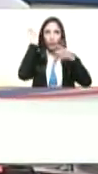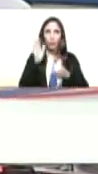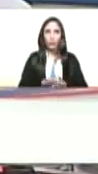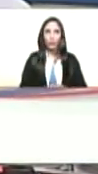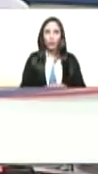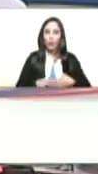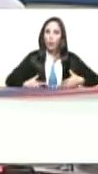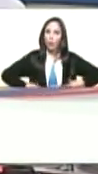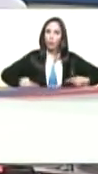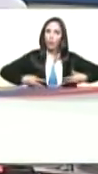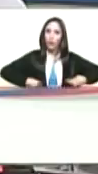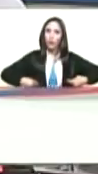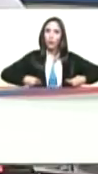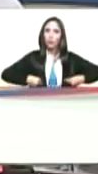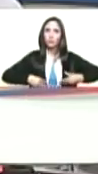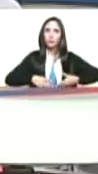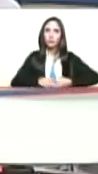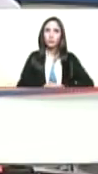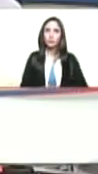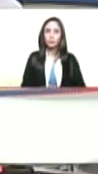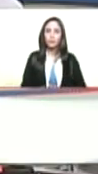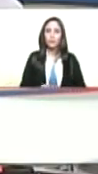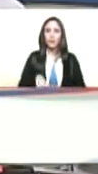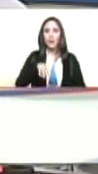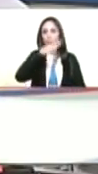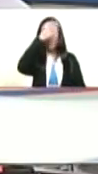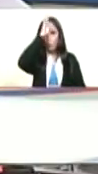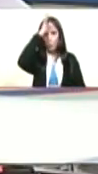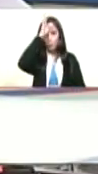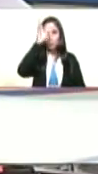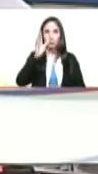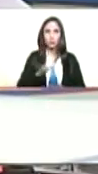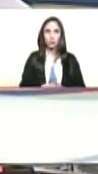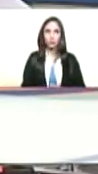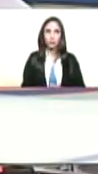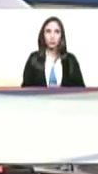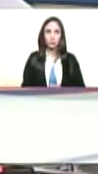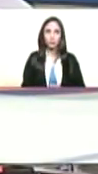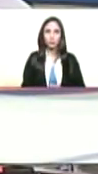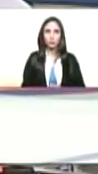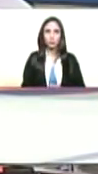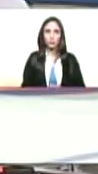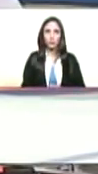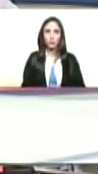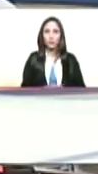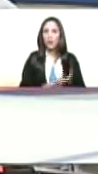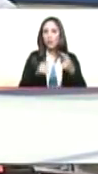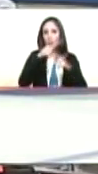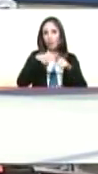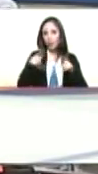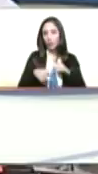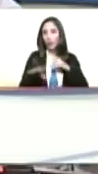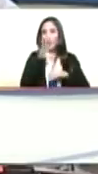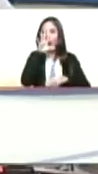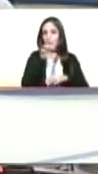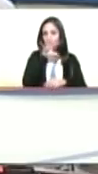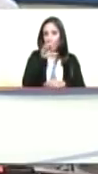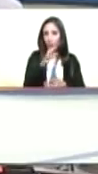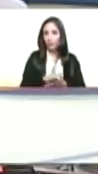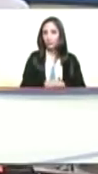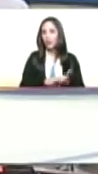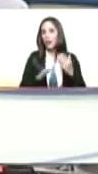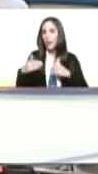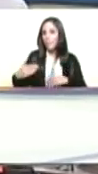ovejo, gallina pica tierra e incluso la tilapia junto con el Ministerio de Pesca